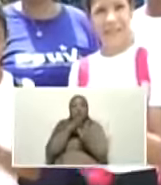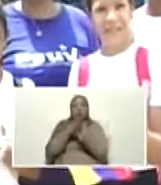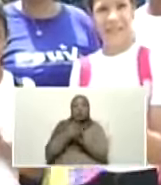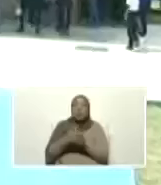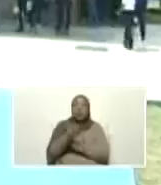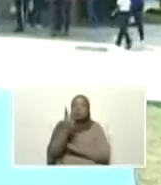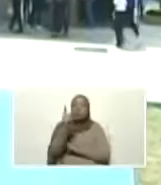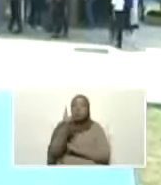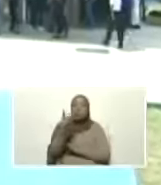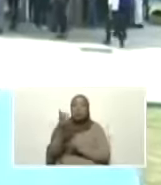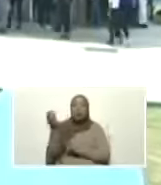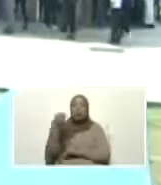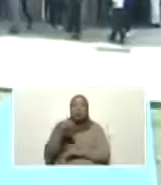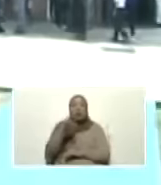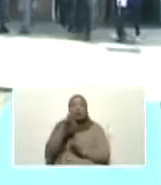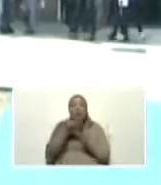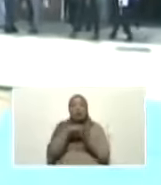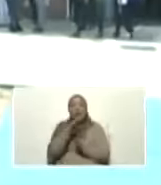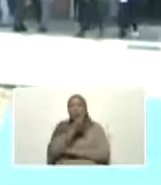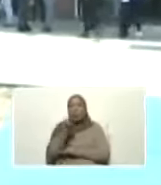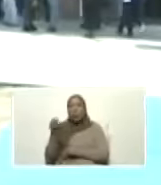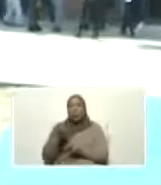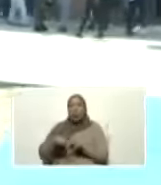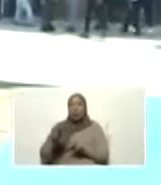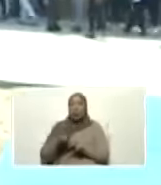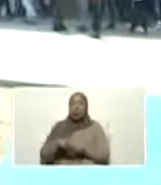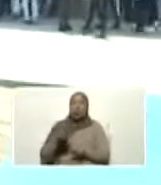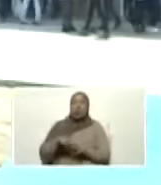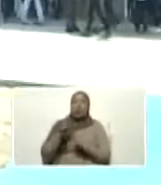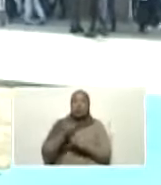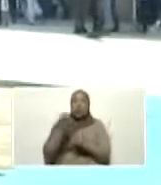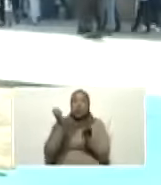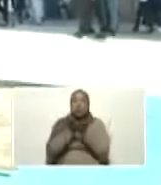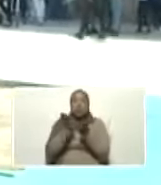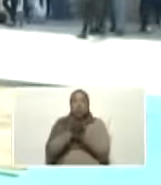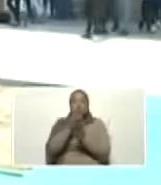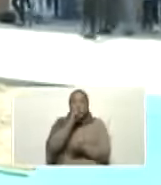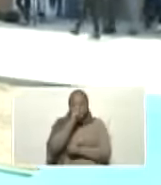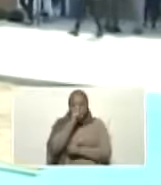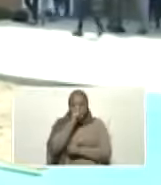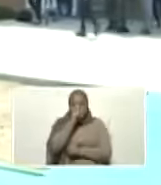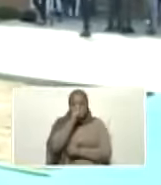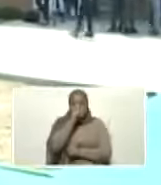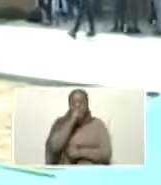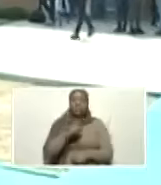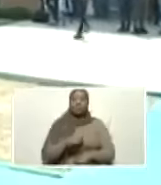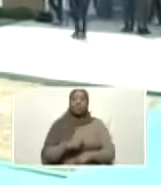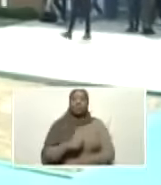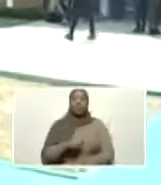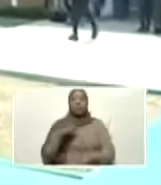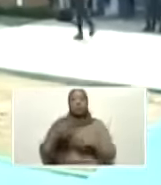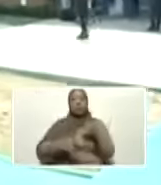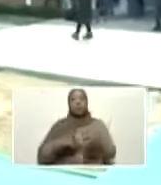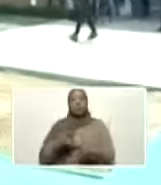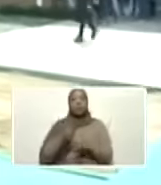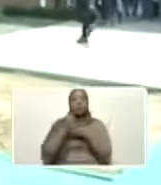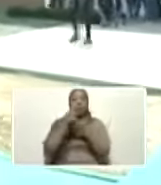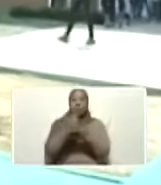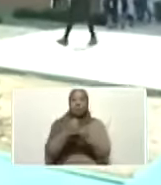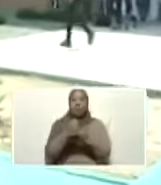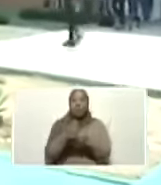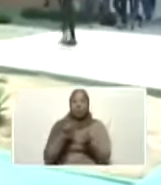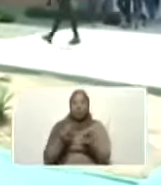Lutecia Hernández, donde más de 500 niños y niñas del nivel de educación inicial, primaria y media general serán beneficiados